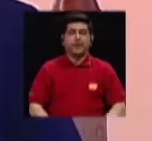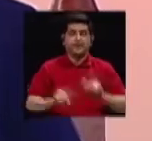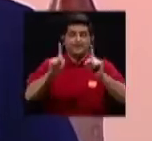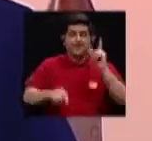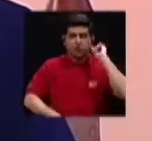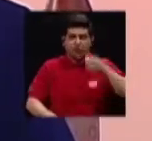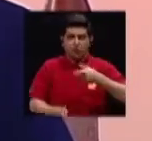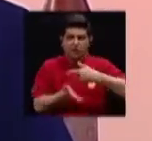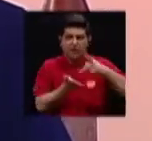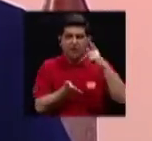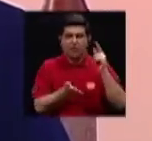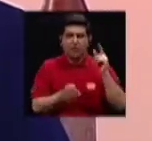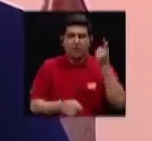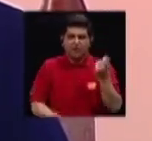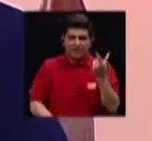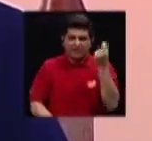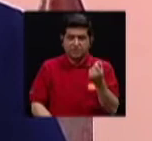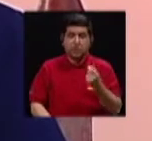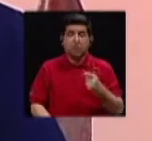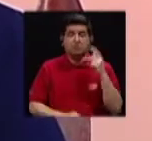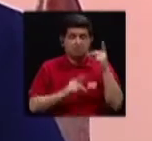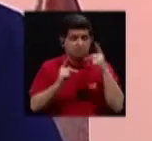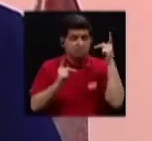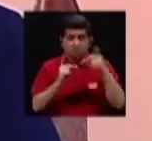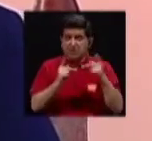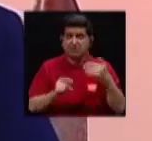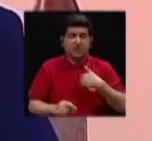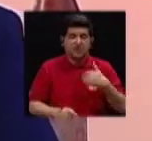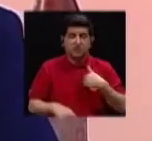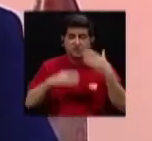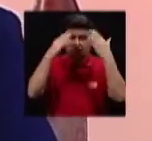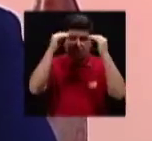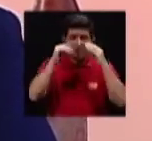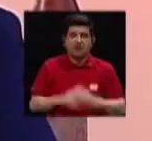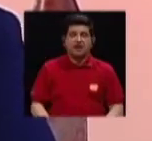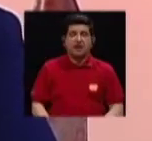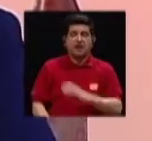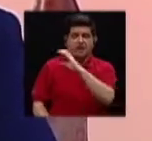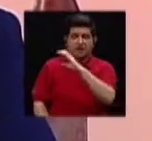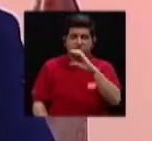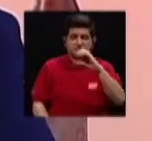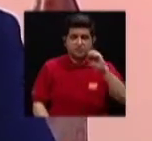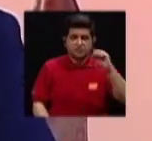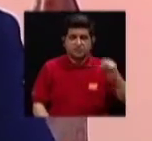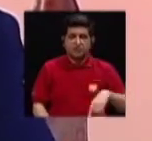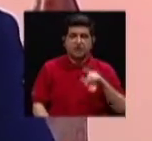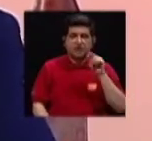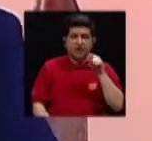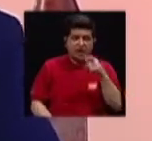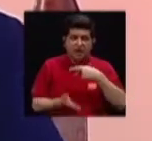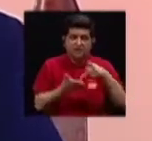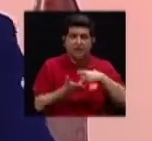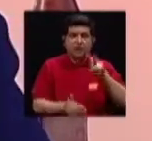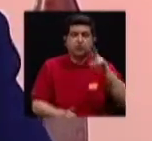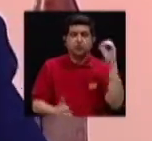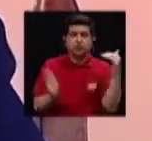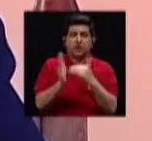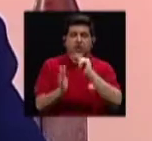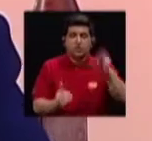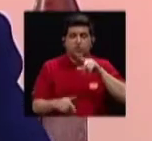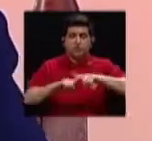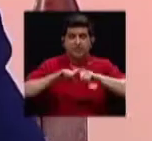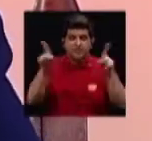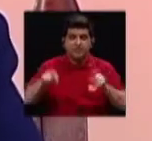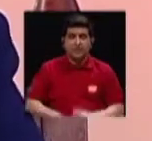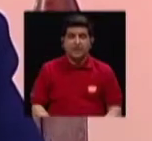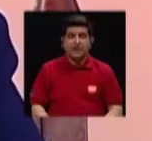pensiones puede tener perfectamente un reporte ante la Caja del Seguro Social de un salario de 200,000 colones, pero resulta que es el